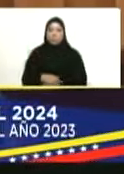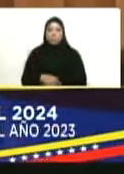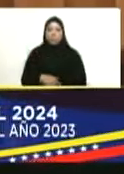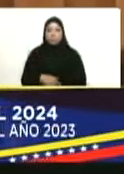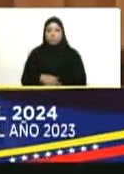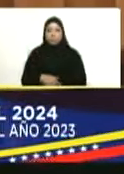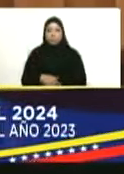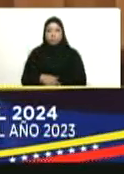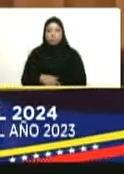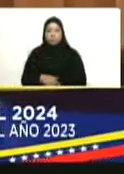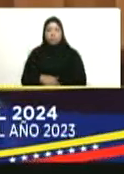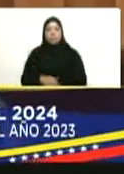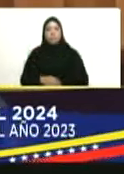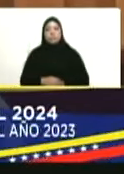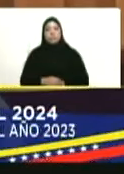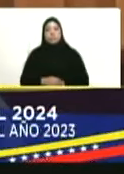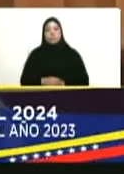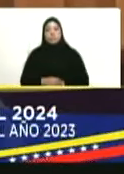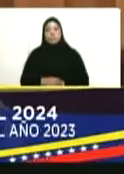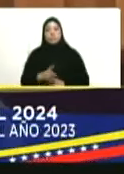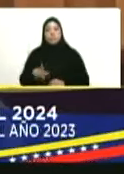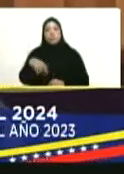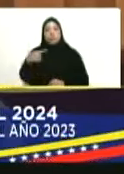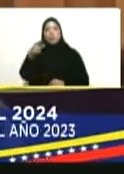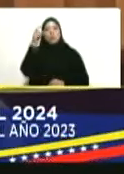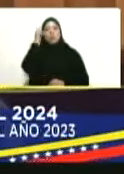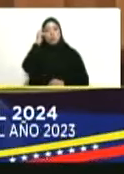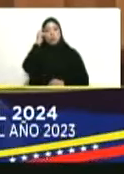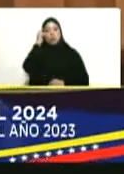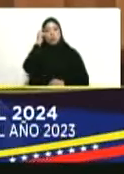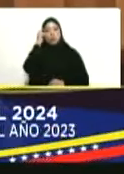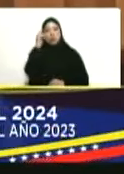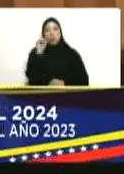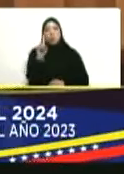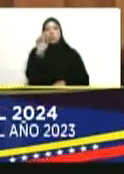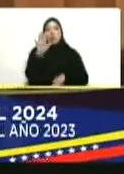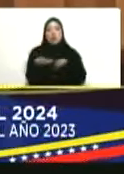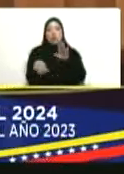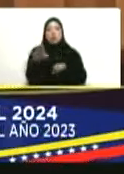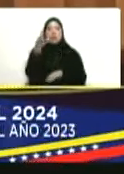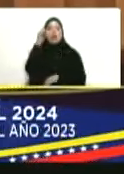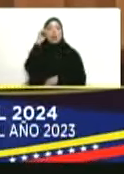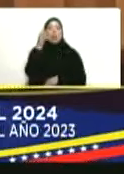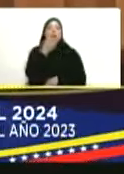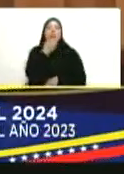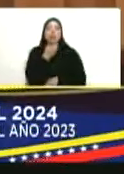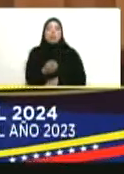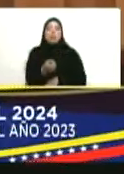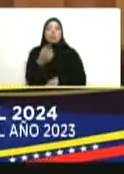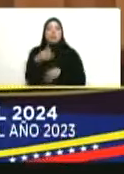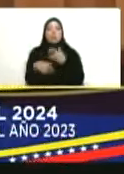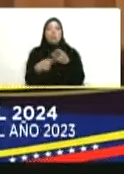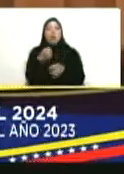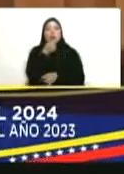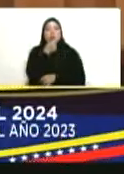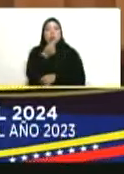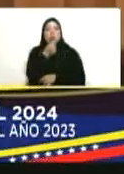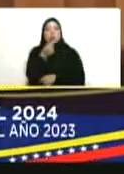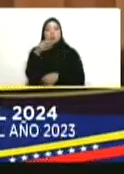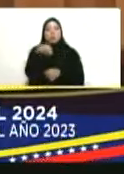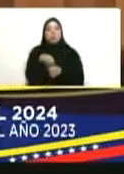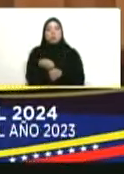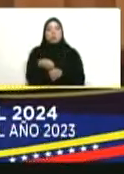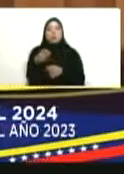que, pasados los días, 1 al 15 de diciembre, inclusive algunos recursos, me enteré